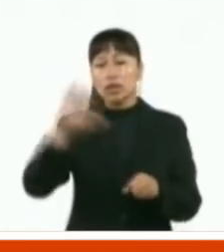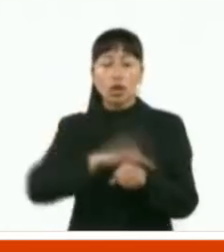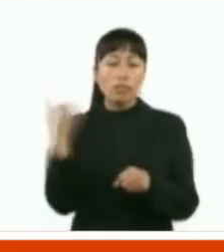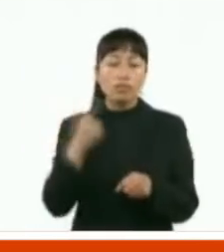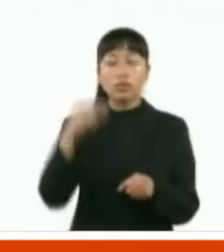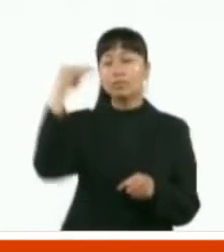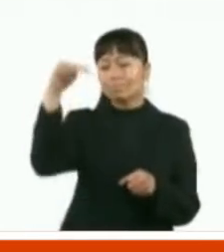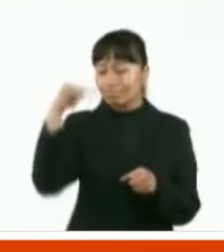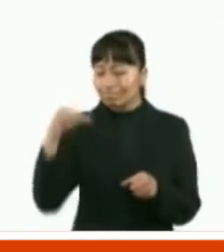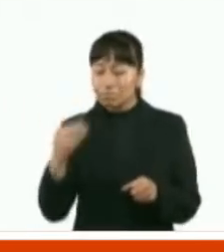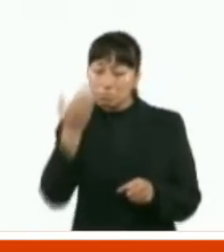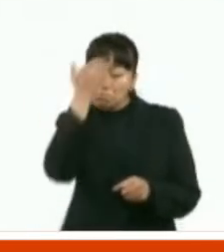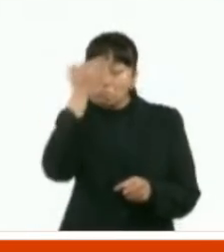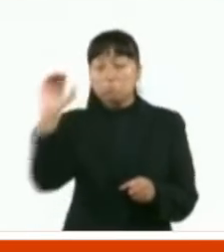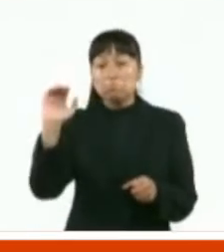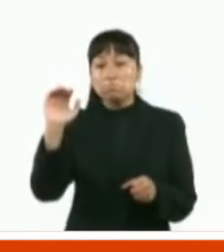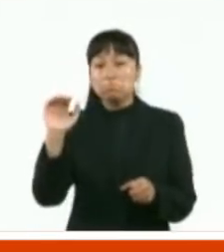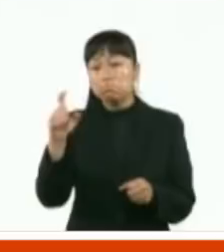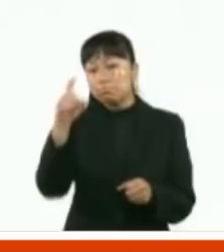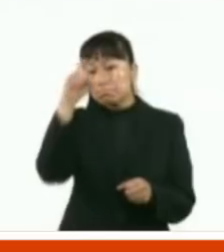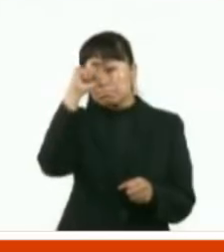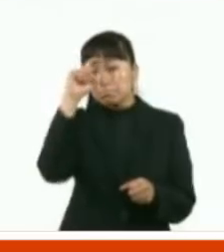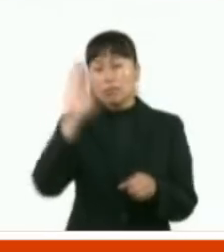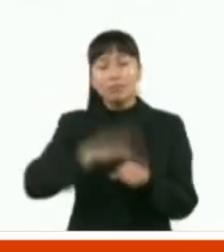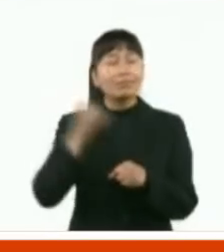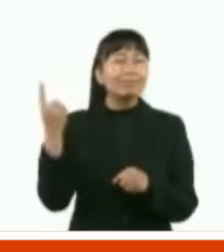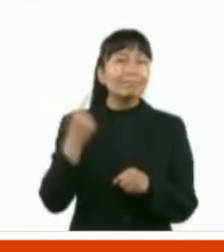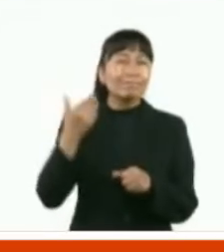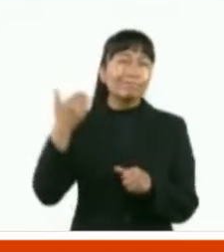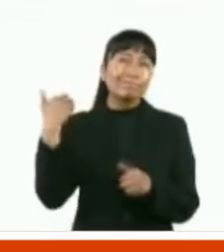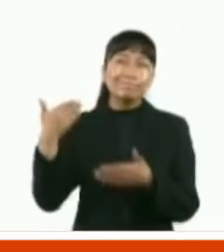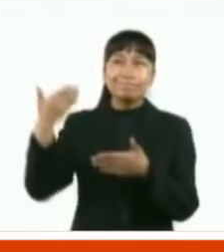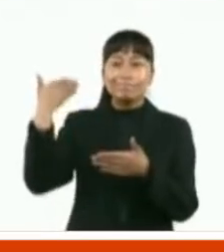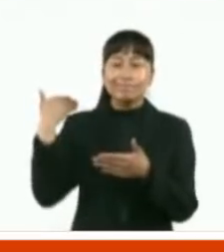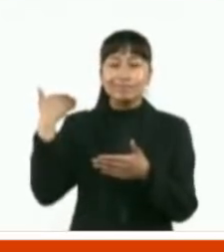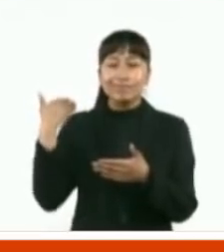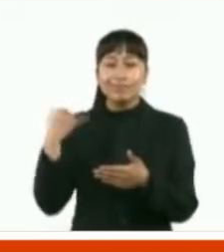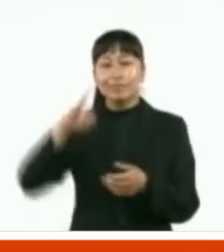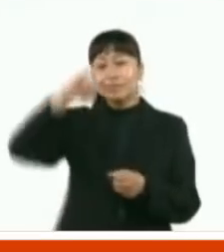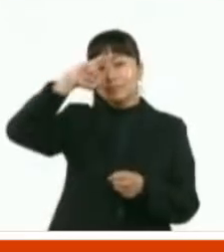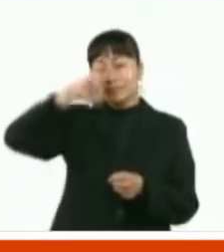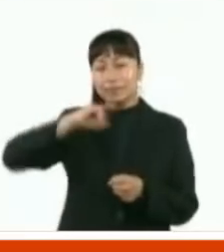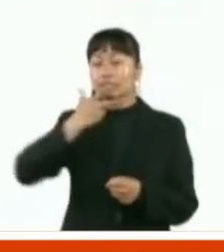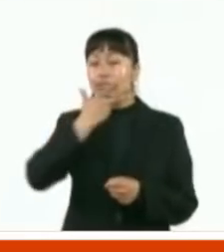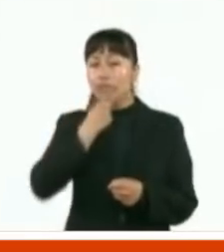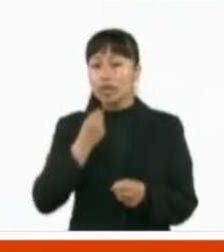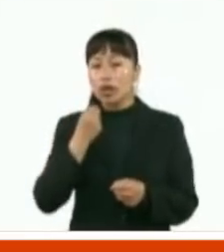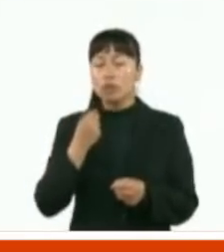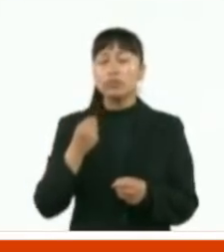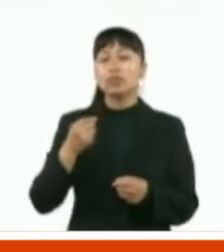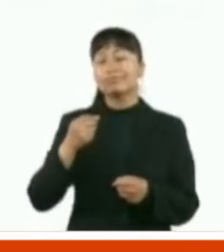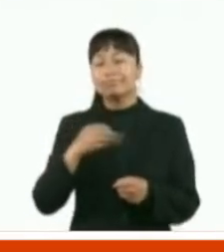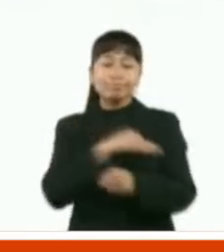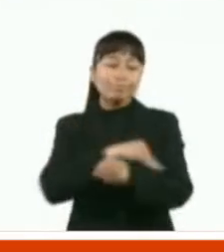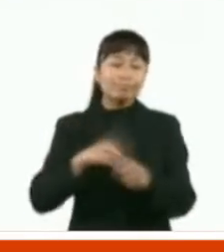sus nombres. No se conocen porque hasta hace no muy poco era el jefe de la casa el que tomaba las riendas